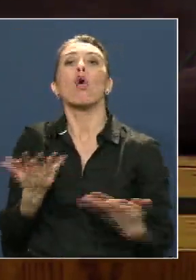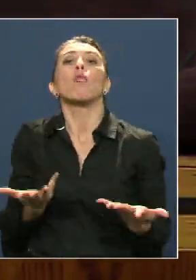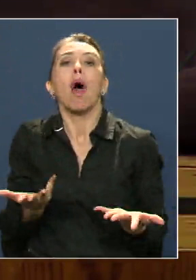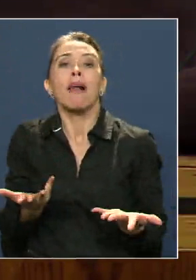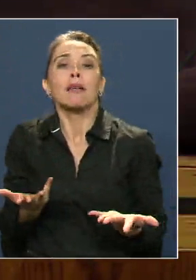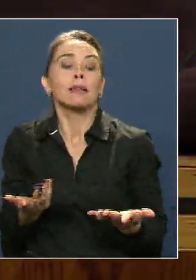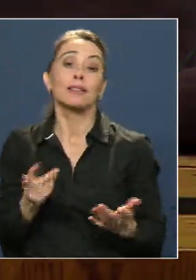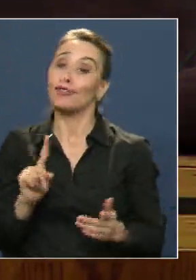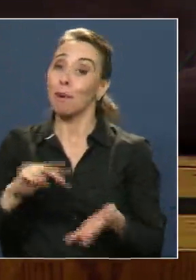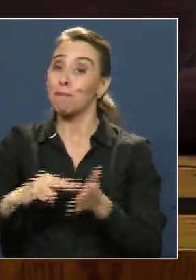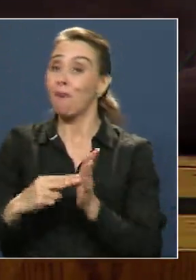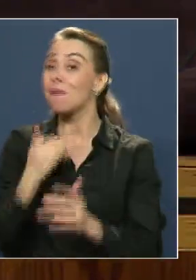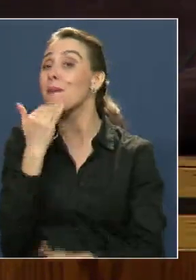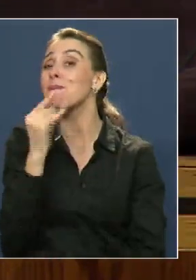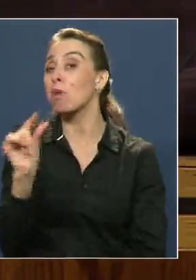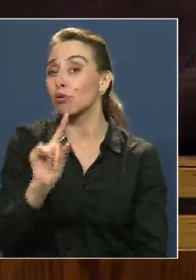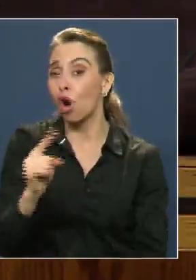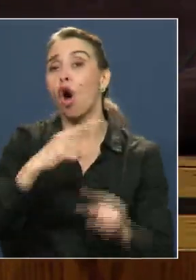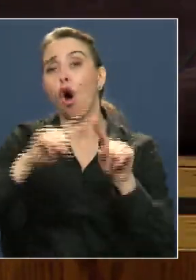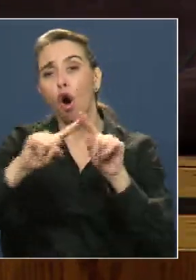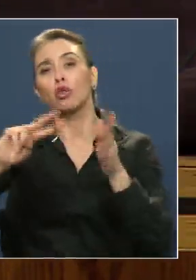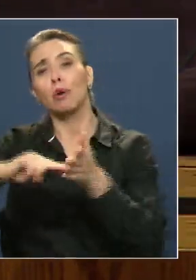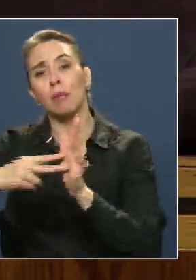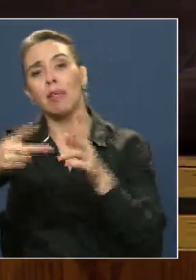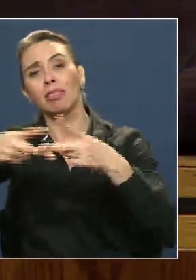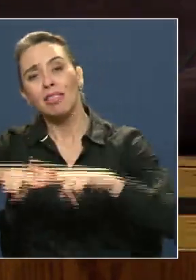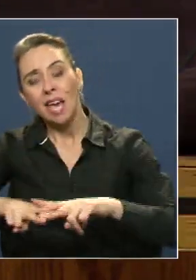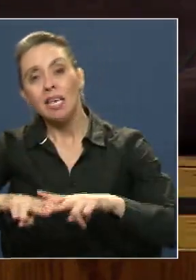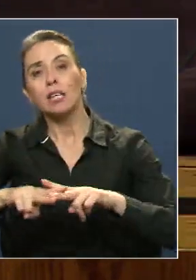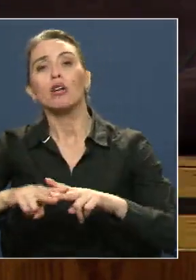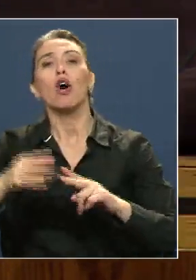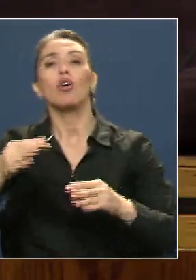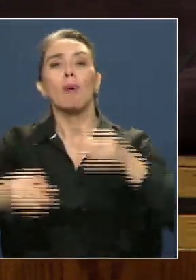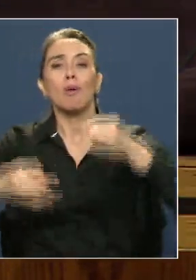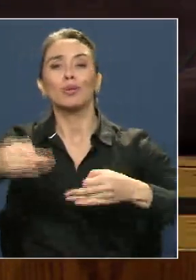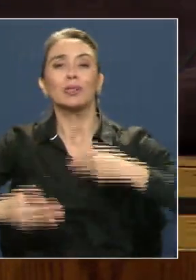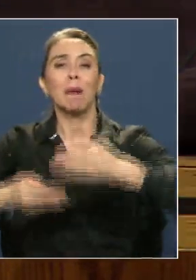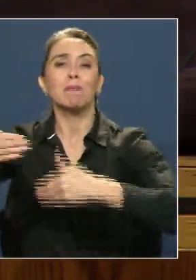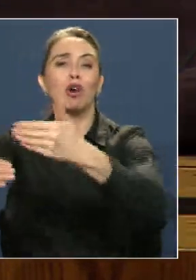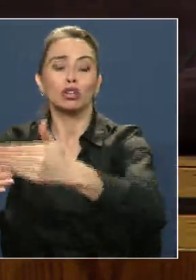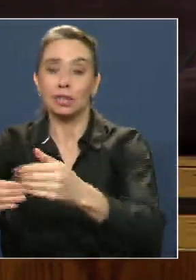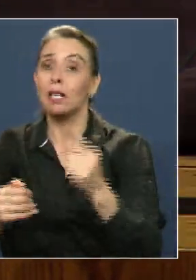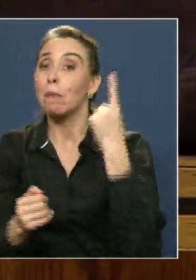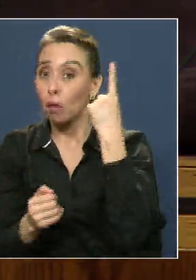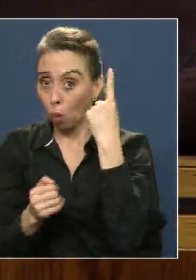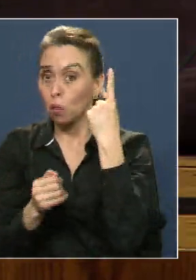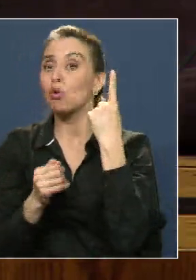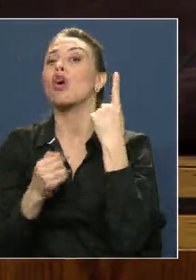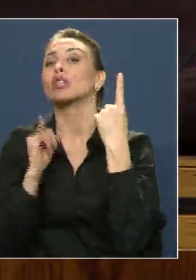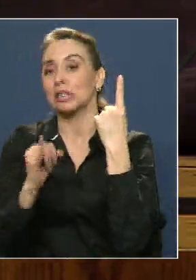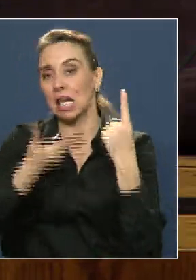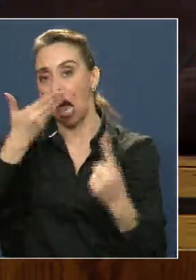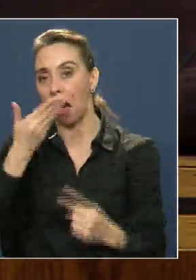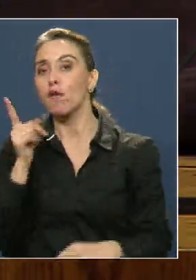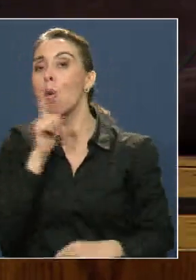menor. Hay otros problemas técnicos de carácter procesal a los que no me voy a referir, pero hay uno que sí me quiero referir, el último, señor